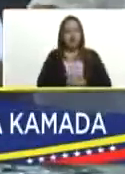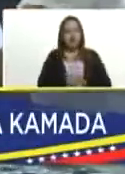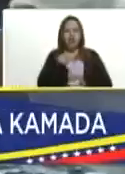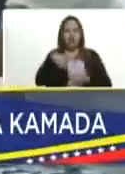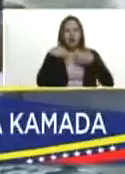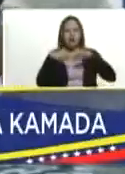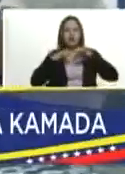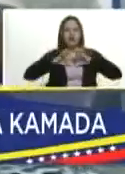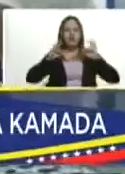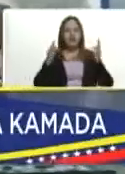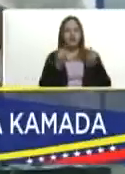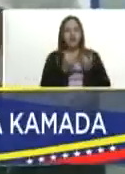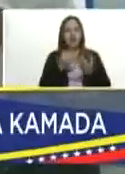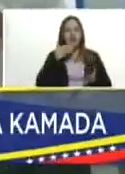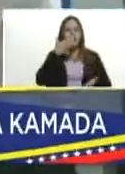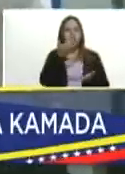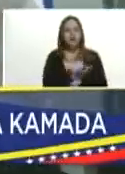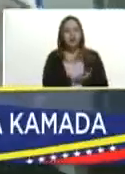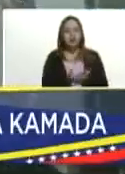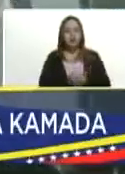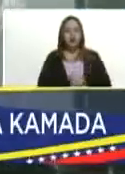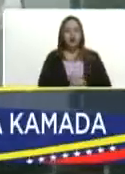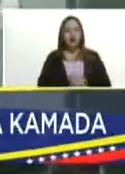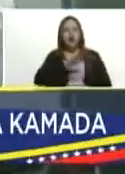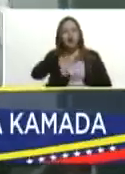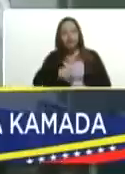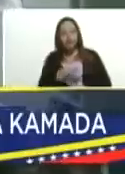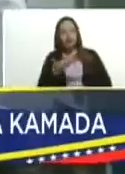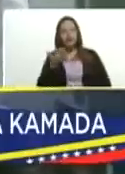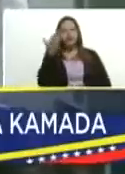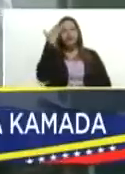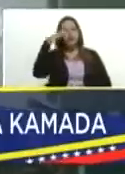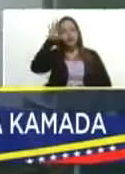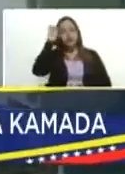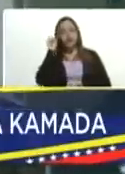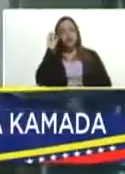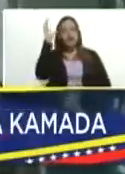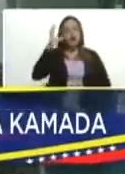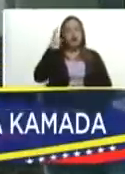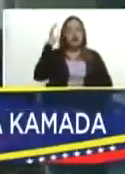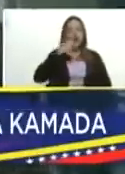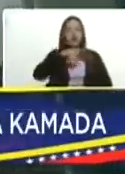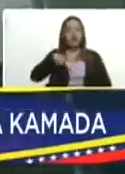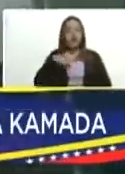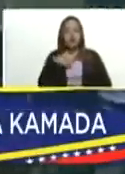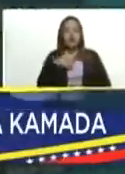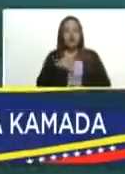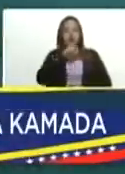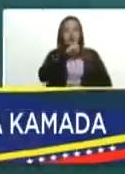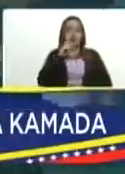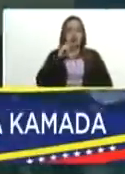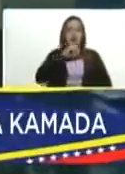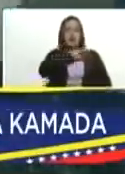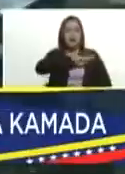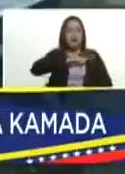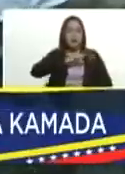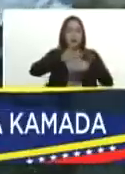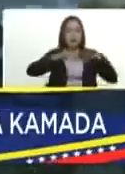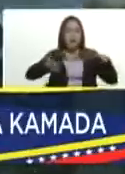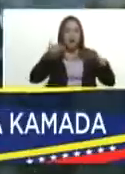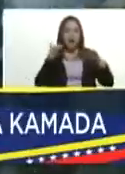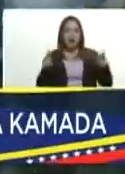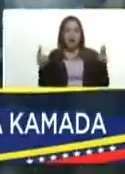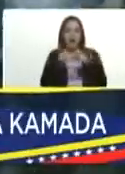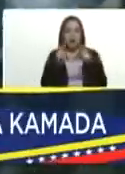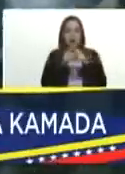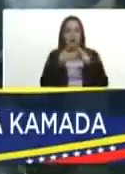empresa familiar, agradecidos por habernos tomado en cuenta para que nuestra marca Misión Mara se haga